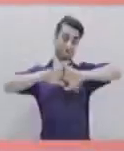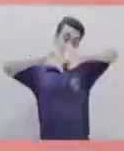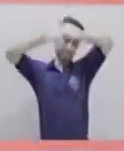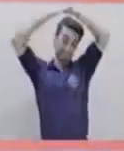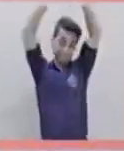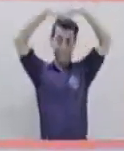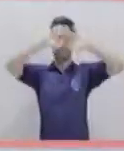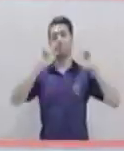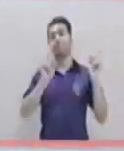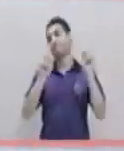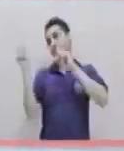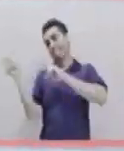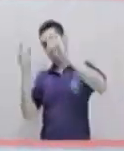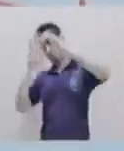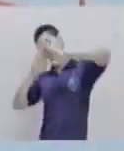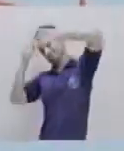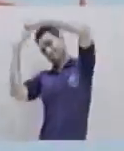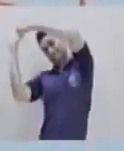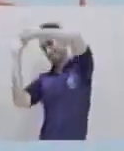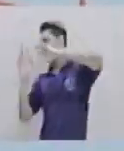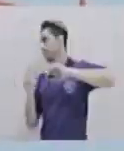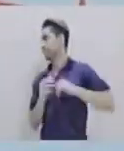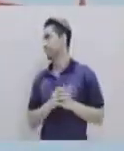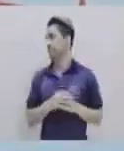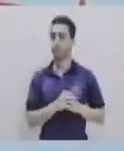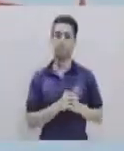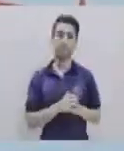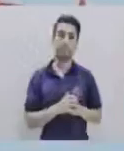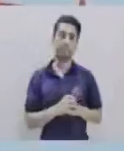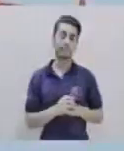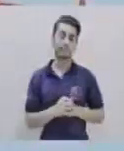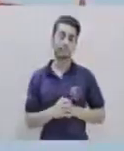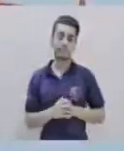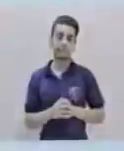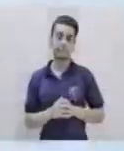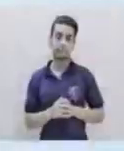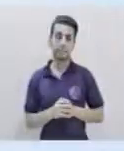hacia el otro lado, al frente